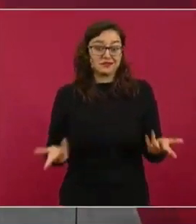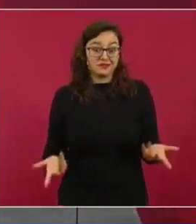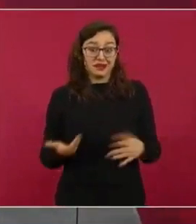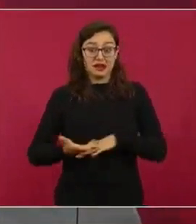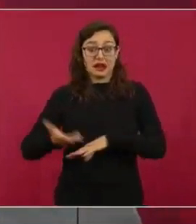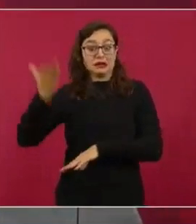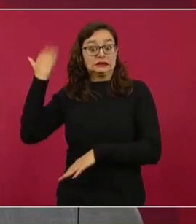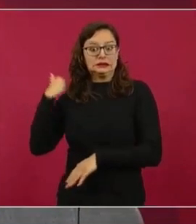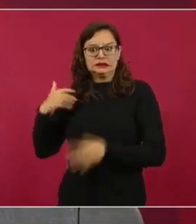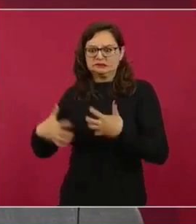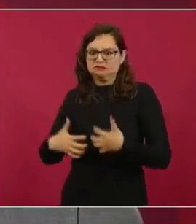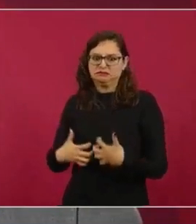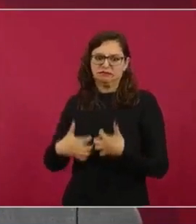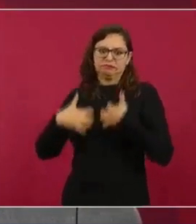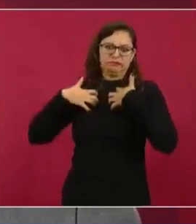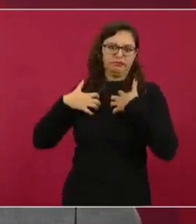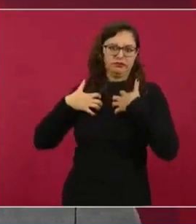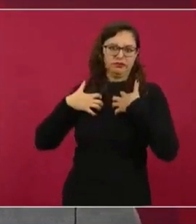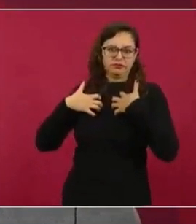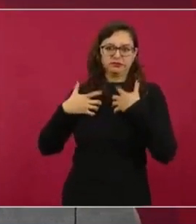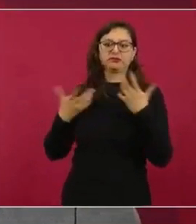trabajadores